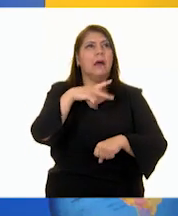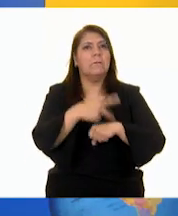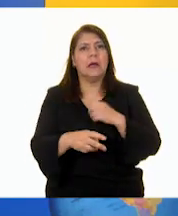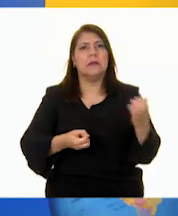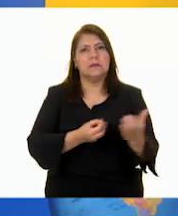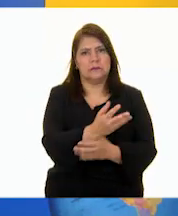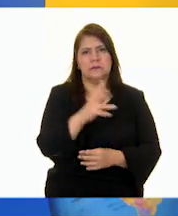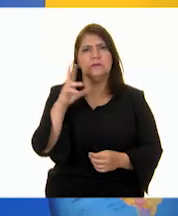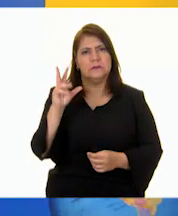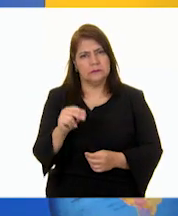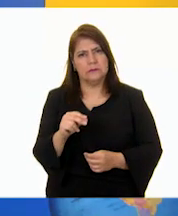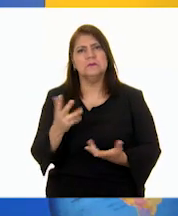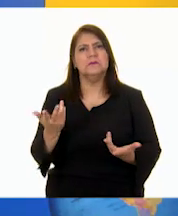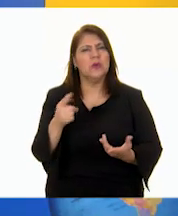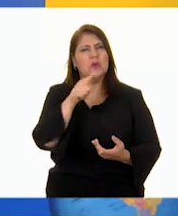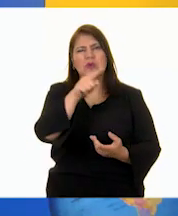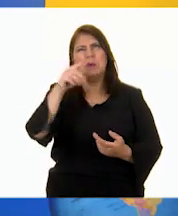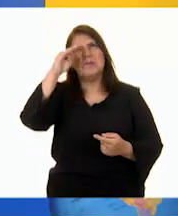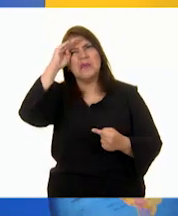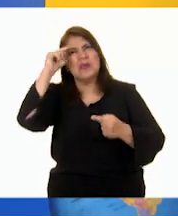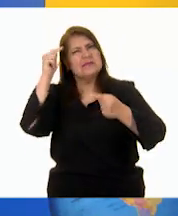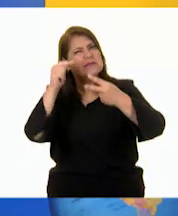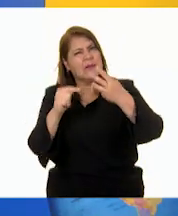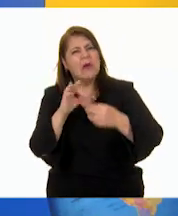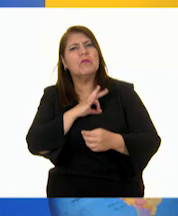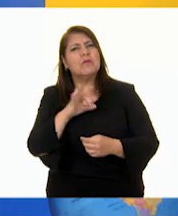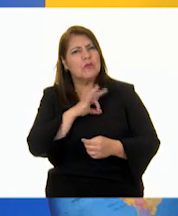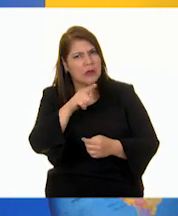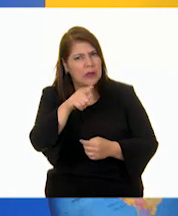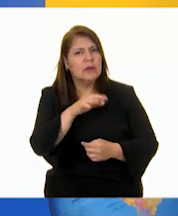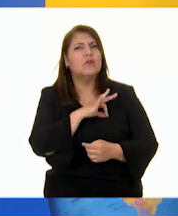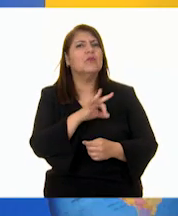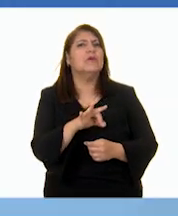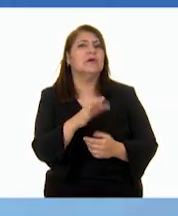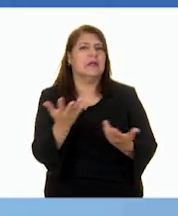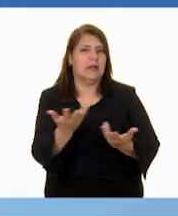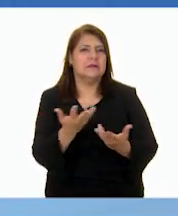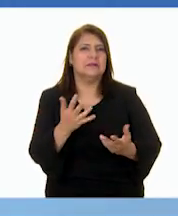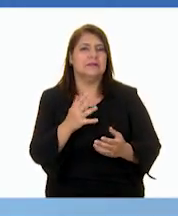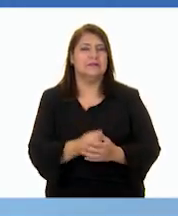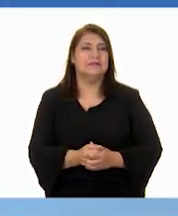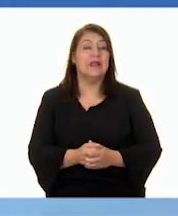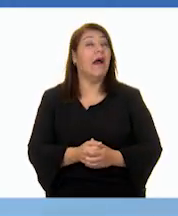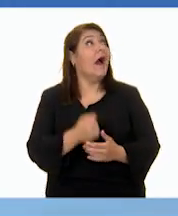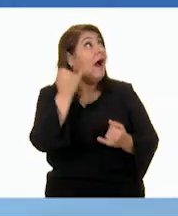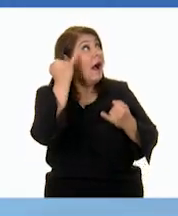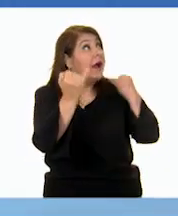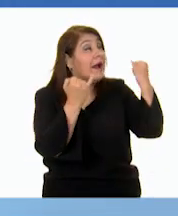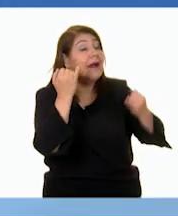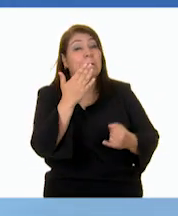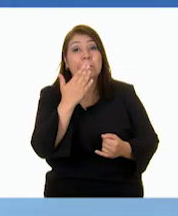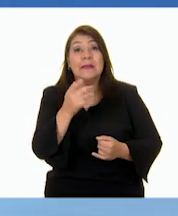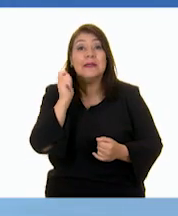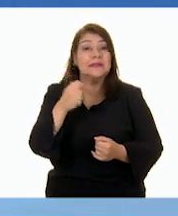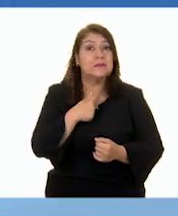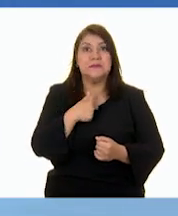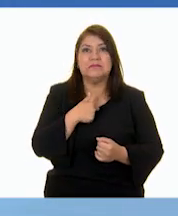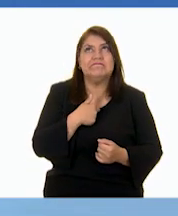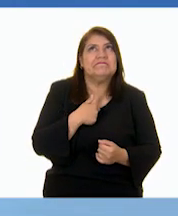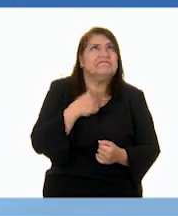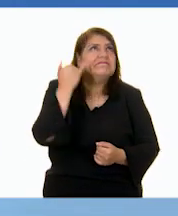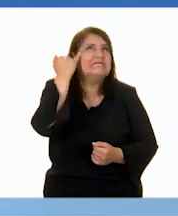casa, consideren todas sus opciones, estoy seguro que van a encontrar alguna. ¡Qué buenas ideas, profe! No se me había